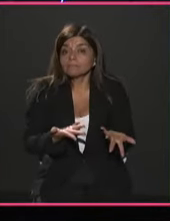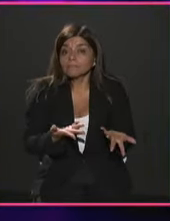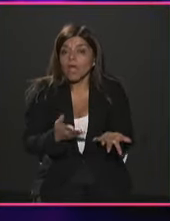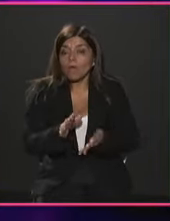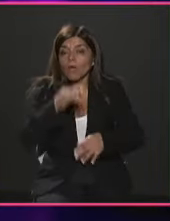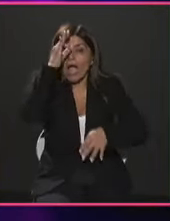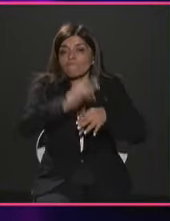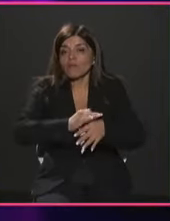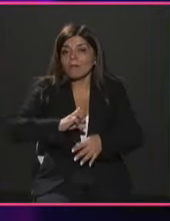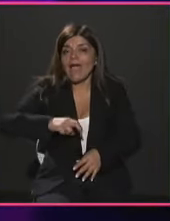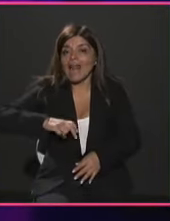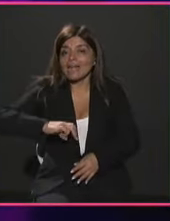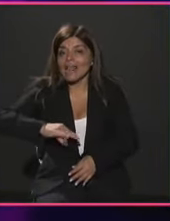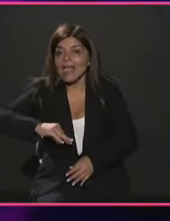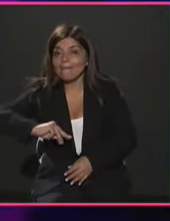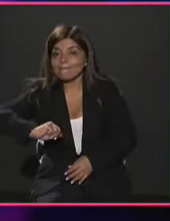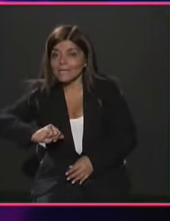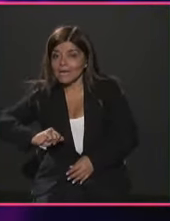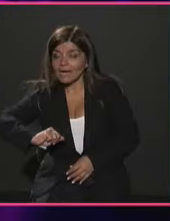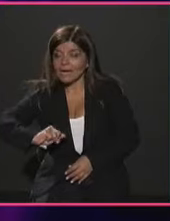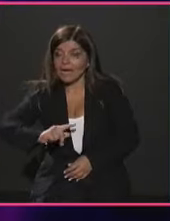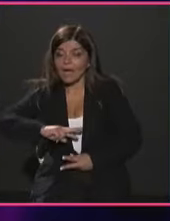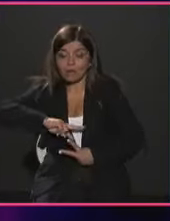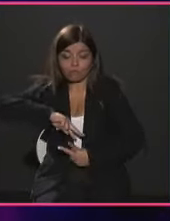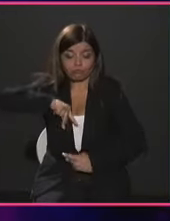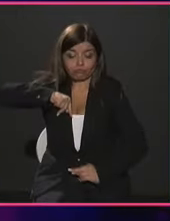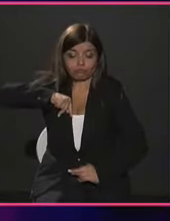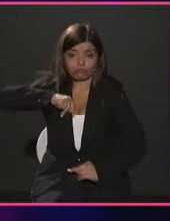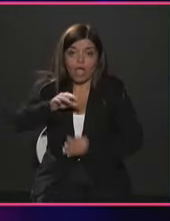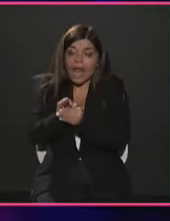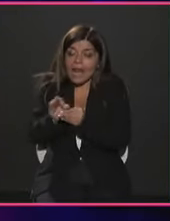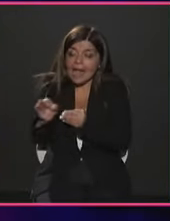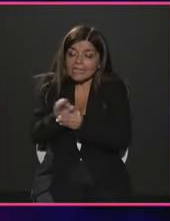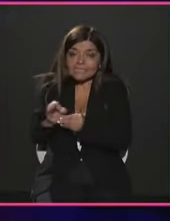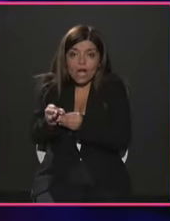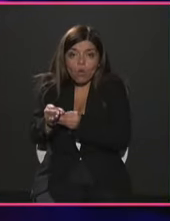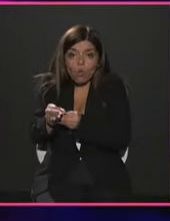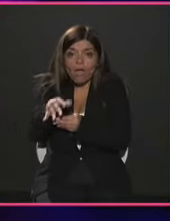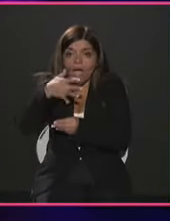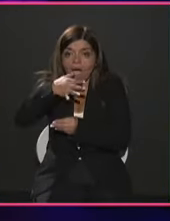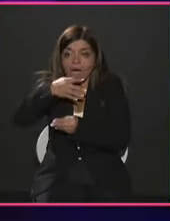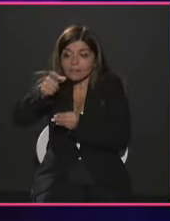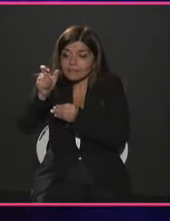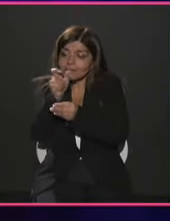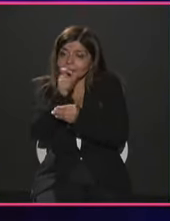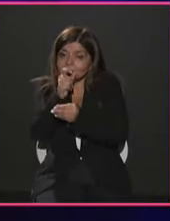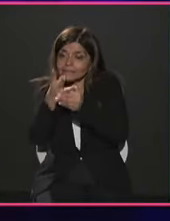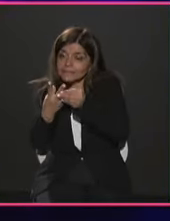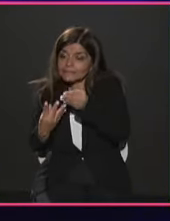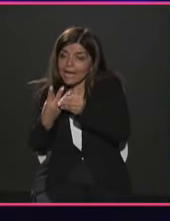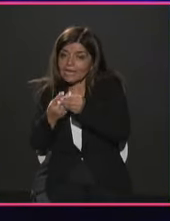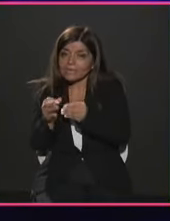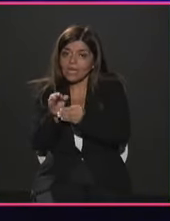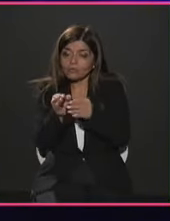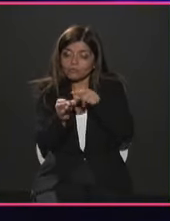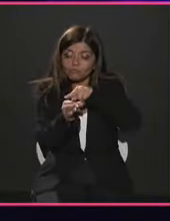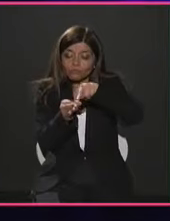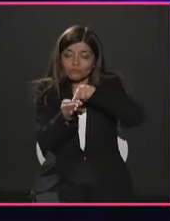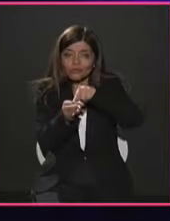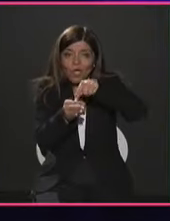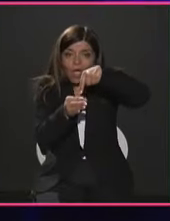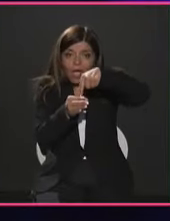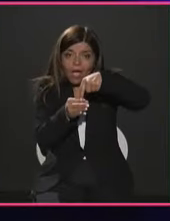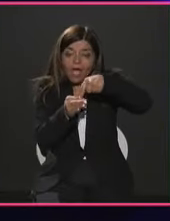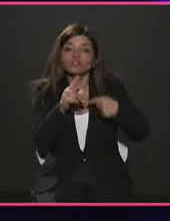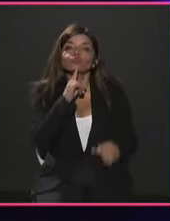genes en en las células que hacen sangre en en mi el tuetano de mi cuerpo